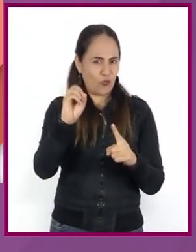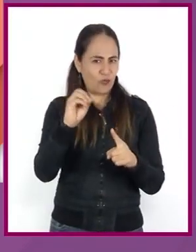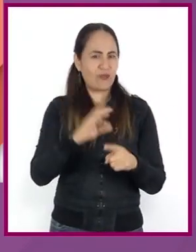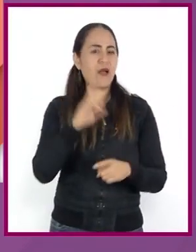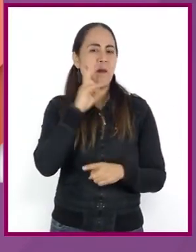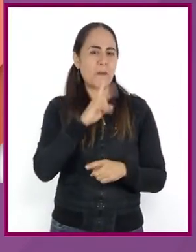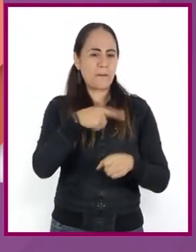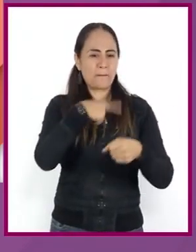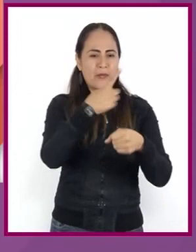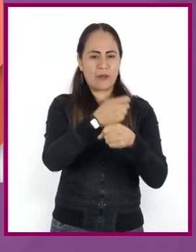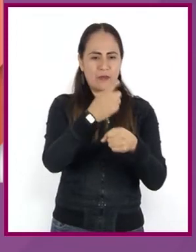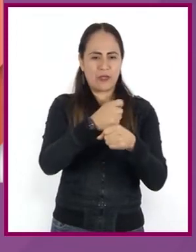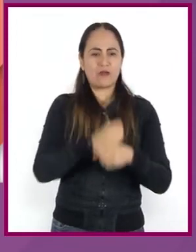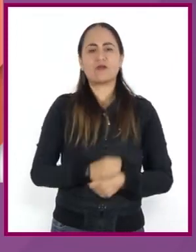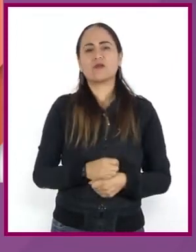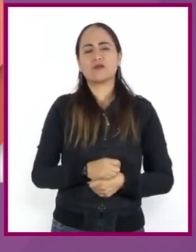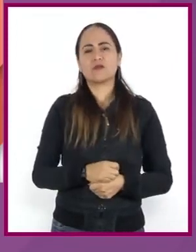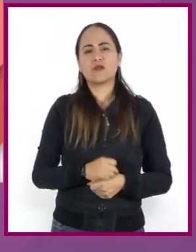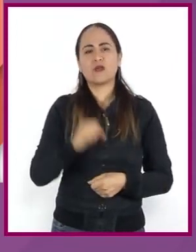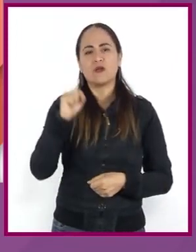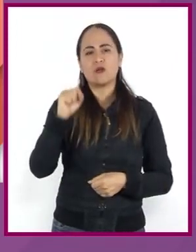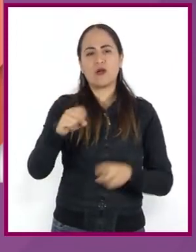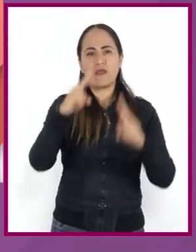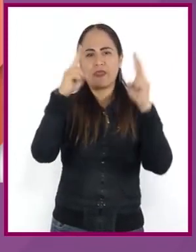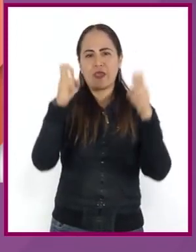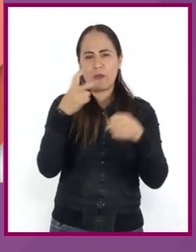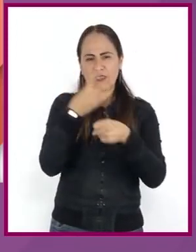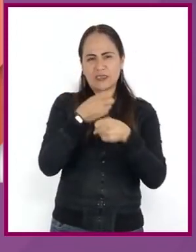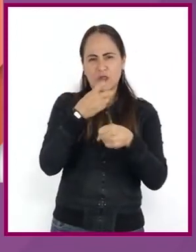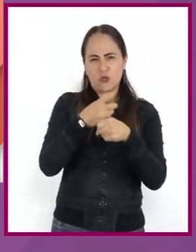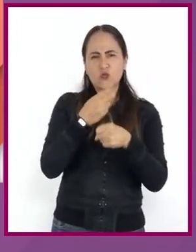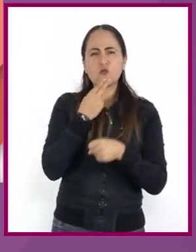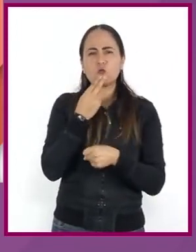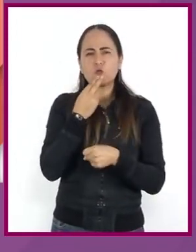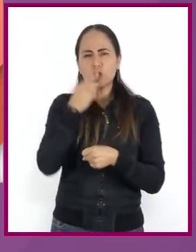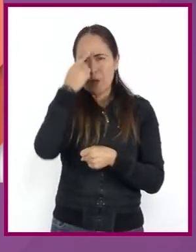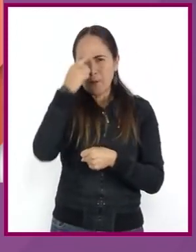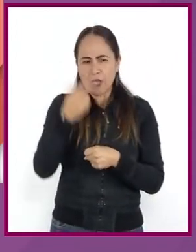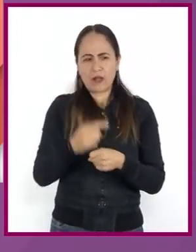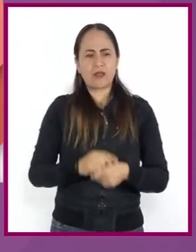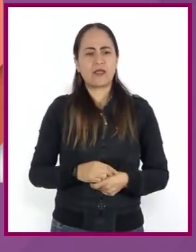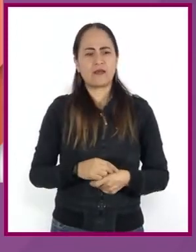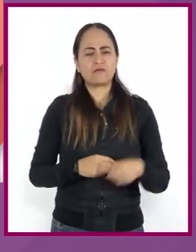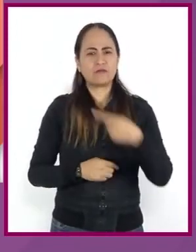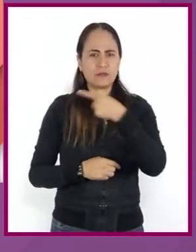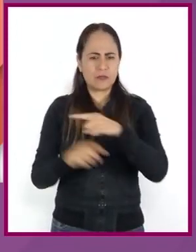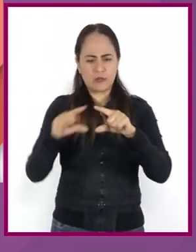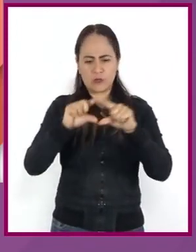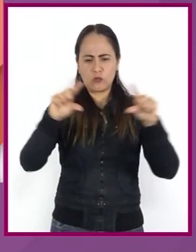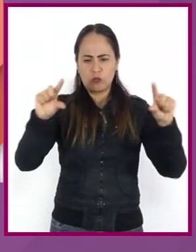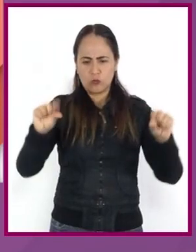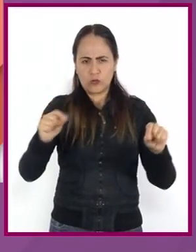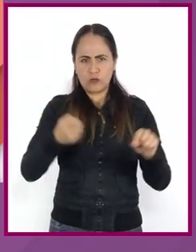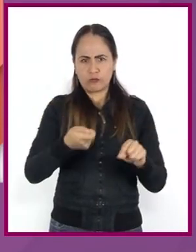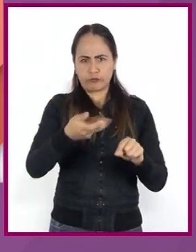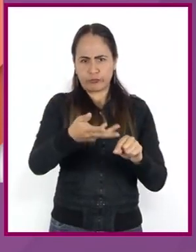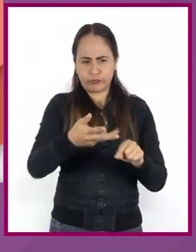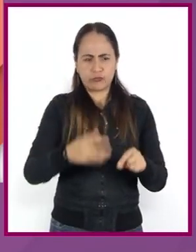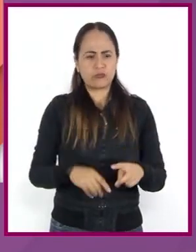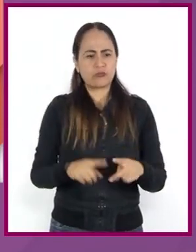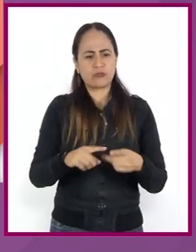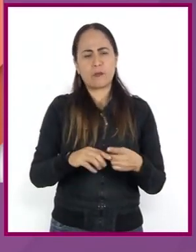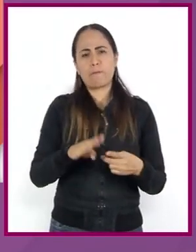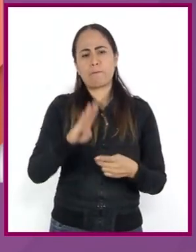Un subtítulo se usa para, inciso A, para nombrar un texto, inciso B,